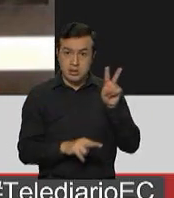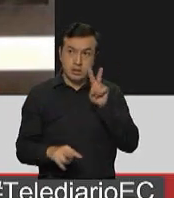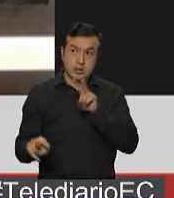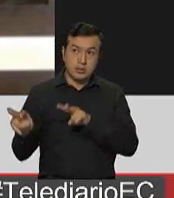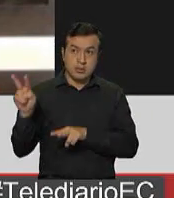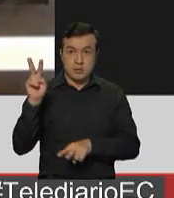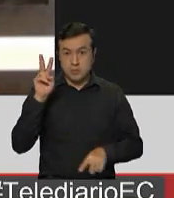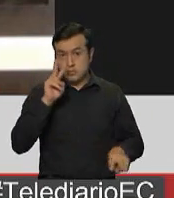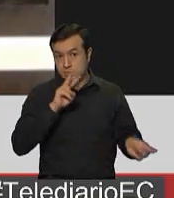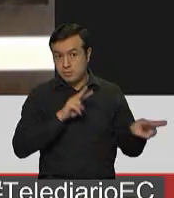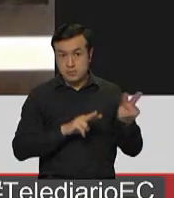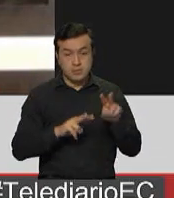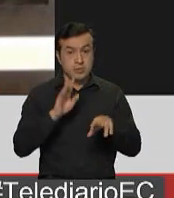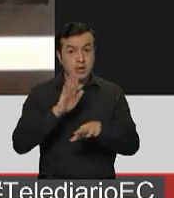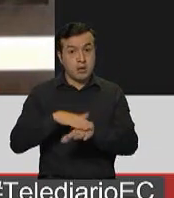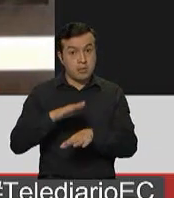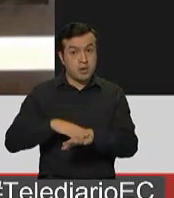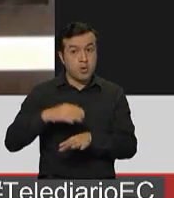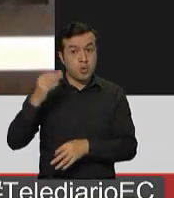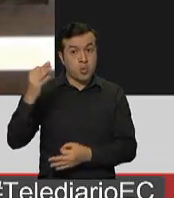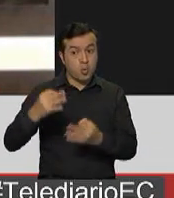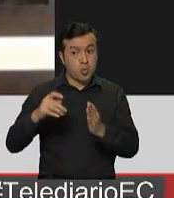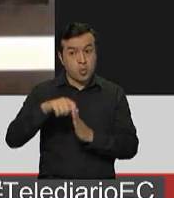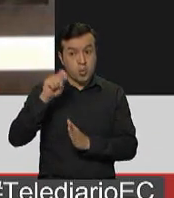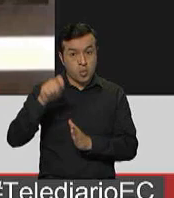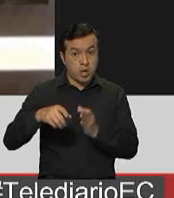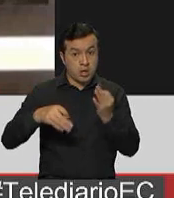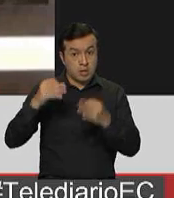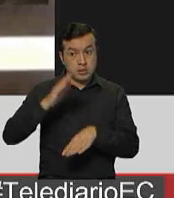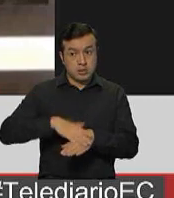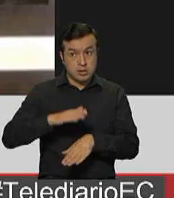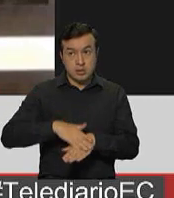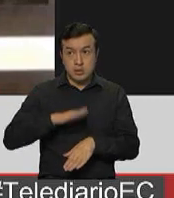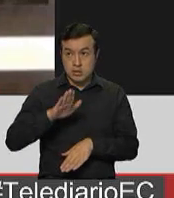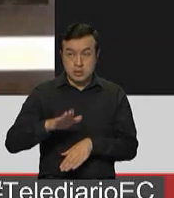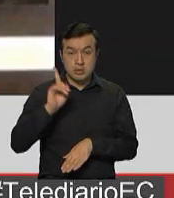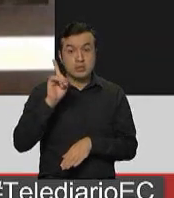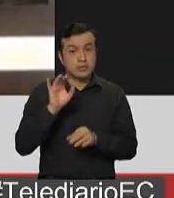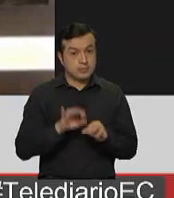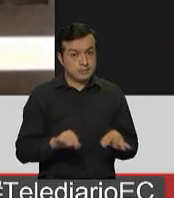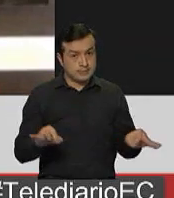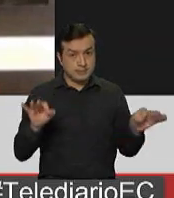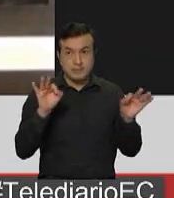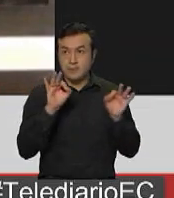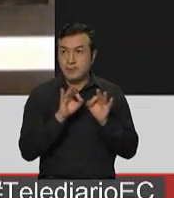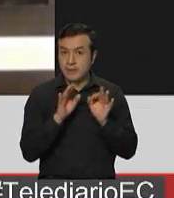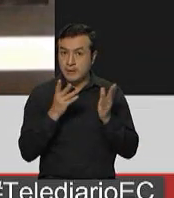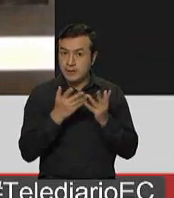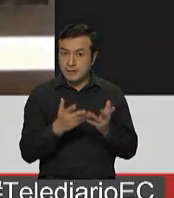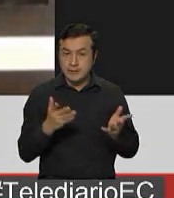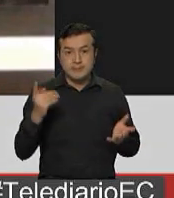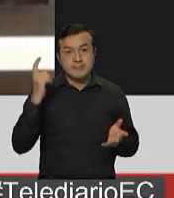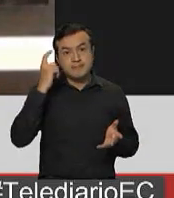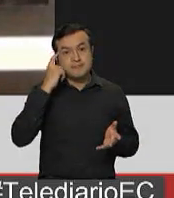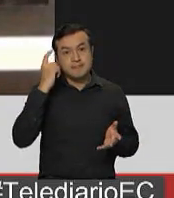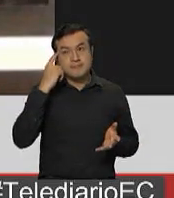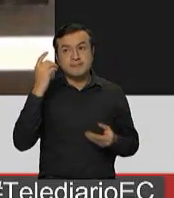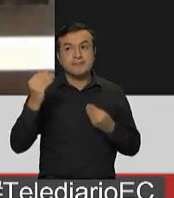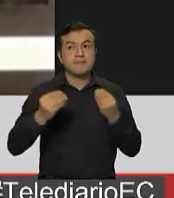una llamada de atención a los jueces. Ellos tienen que determinar el delito. Esto es sumamente importante. Sin que se piense que esto es